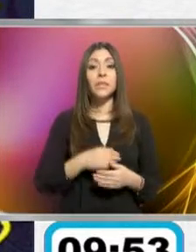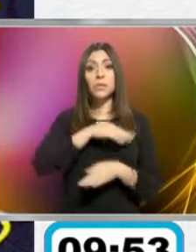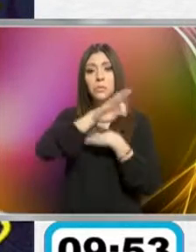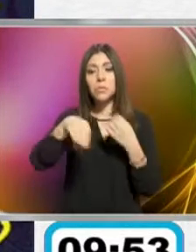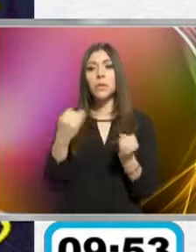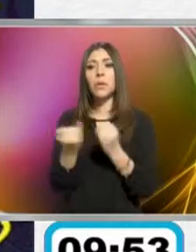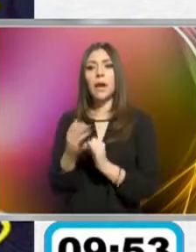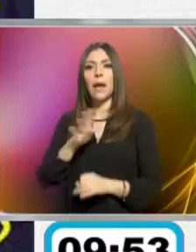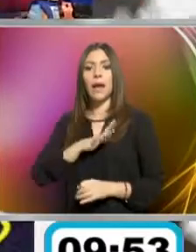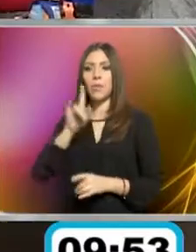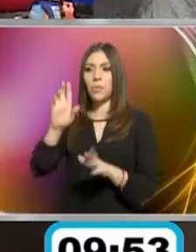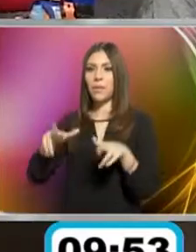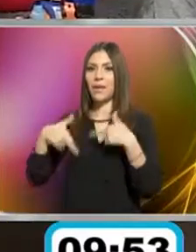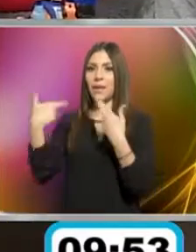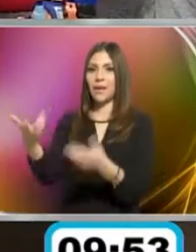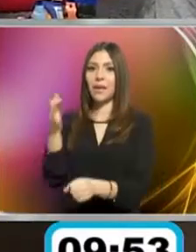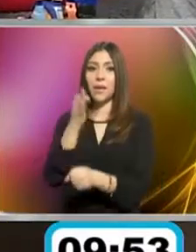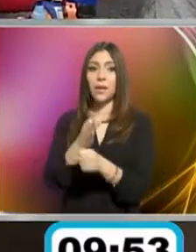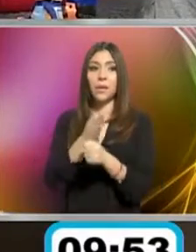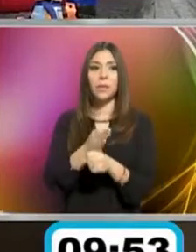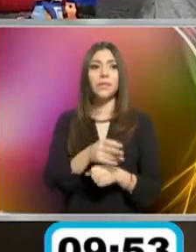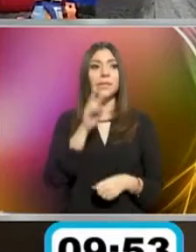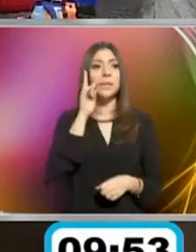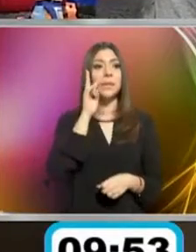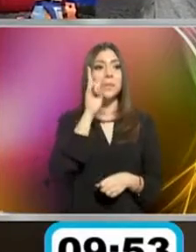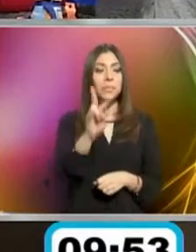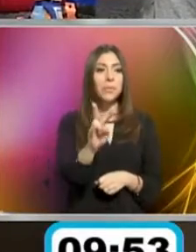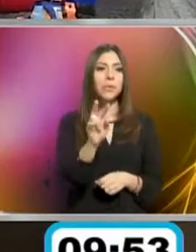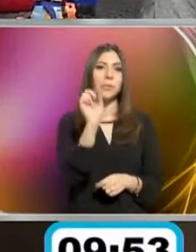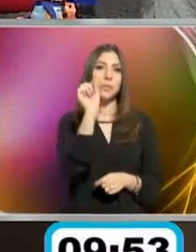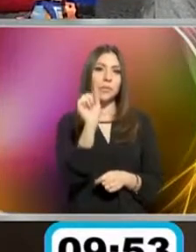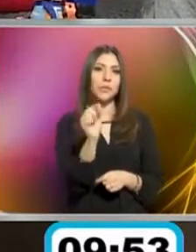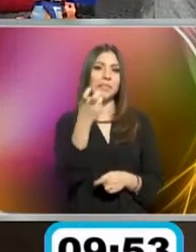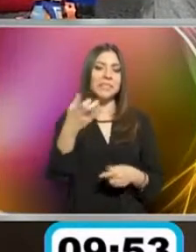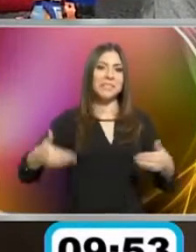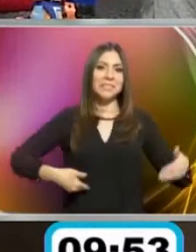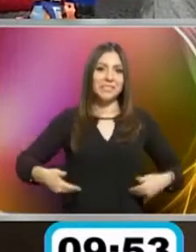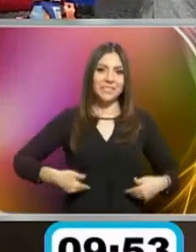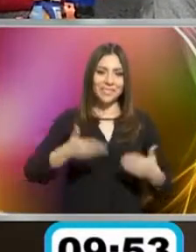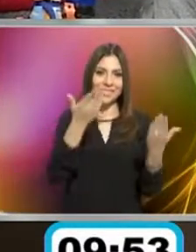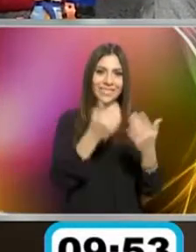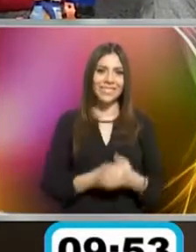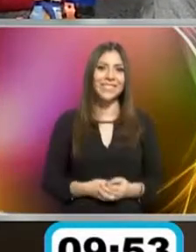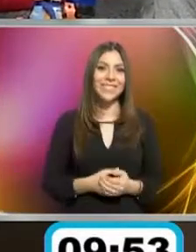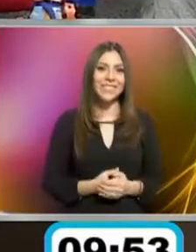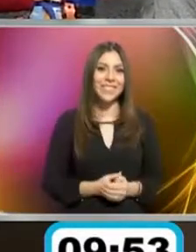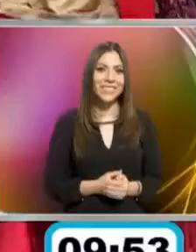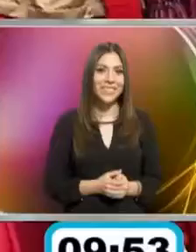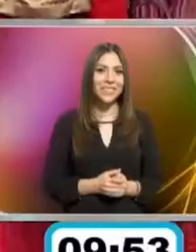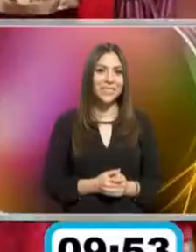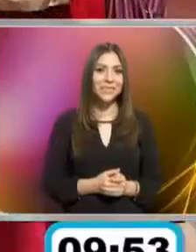también un regalo en este momento. ¿Qué tal si disfrutamos un poco de esta pastorela? Adelante.